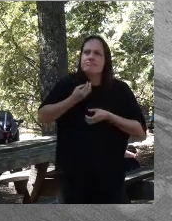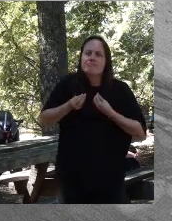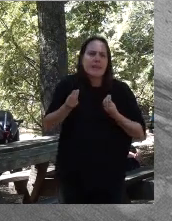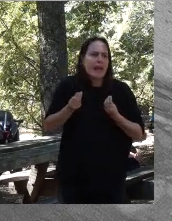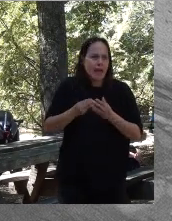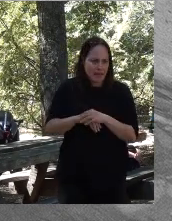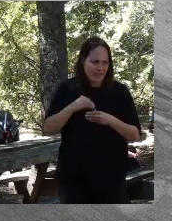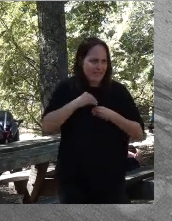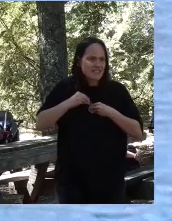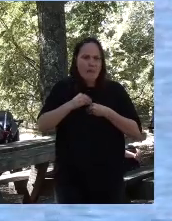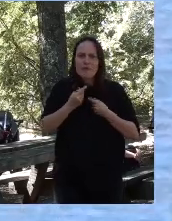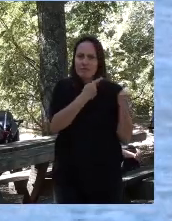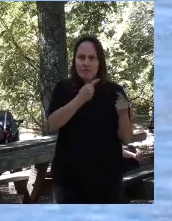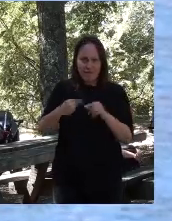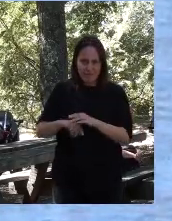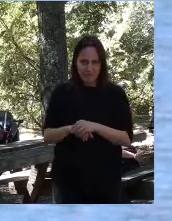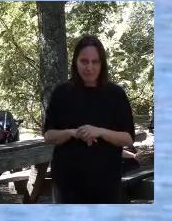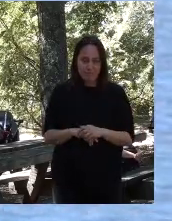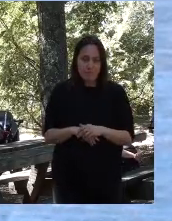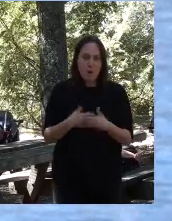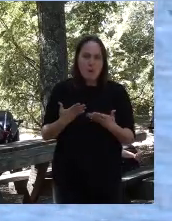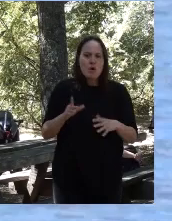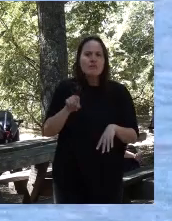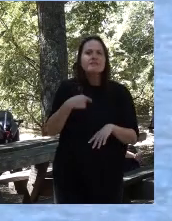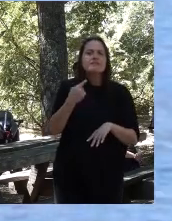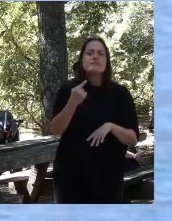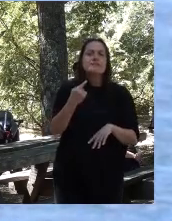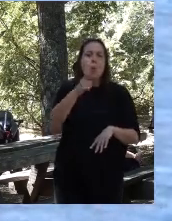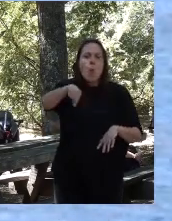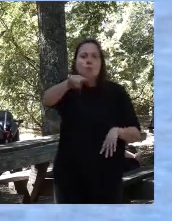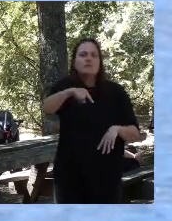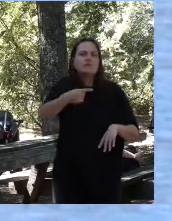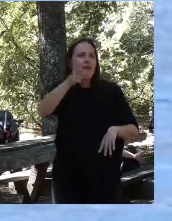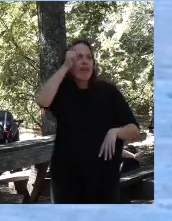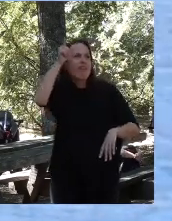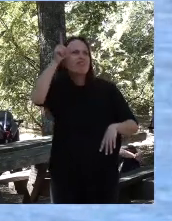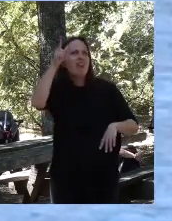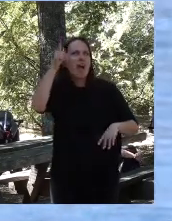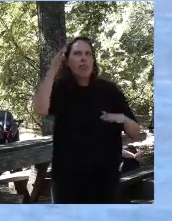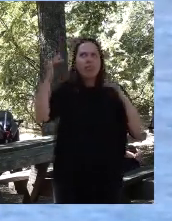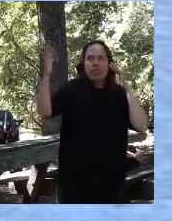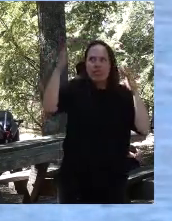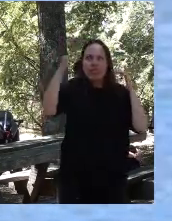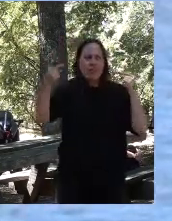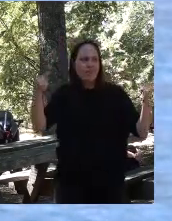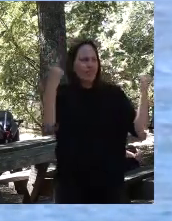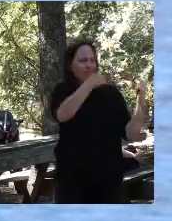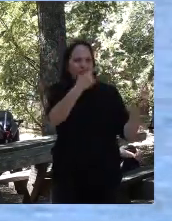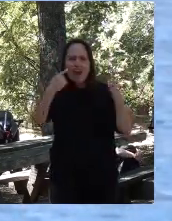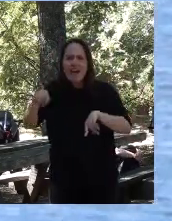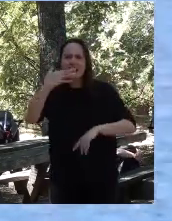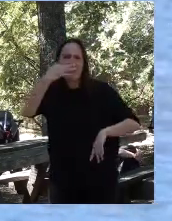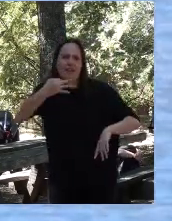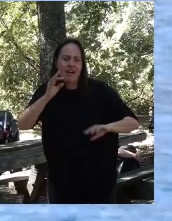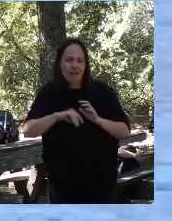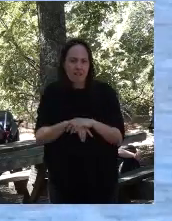Quizás algunos de ustedes tengan una idea fantasiosa de la Antártida, que probablemente no se corresponda con la realidad. Se